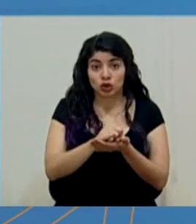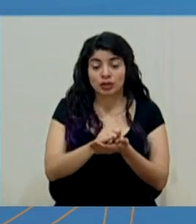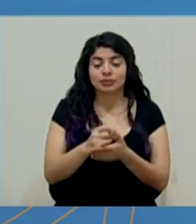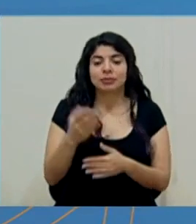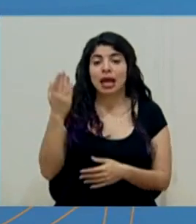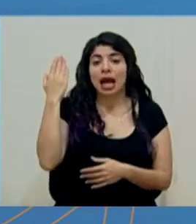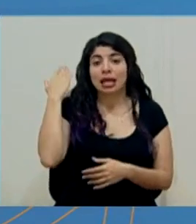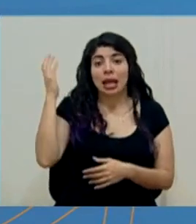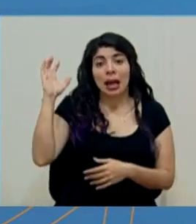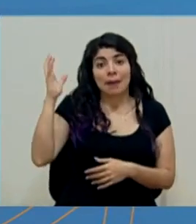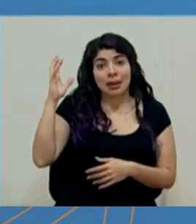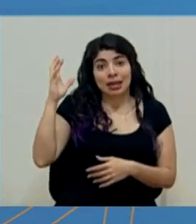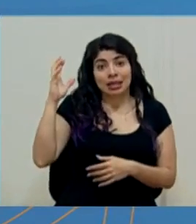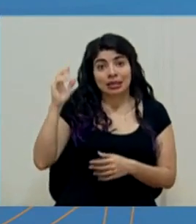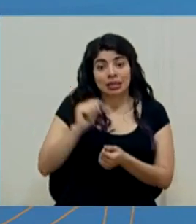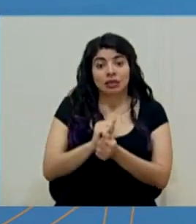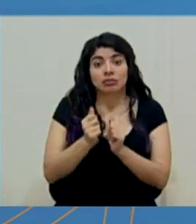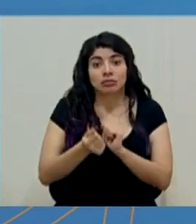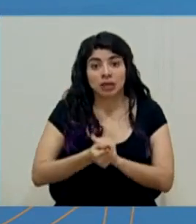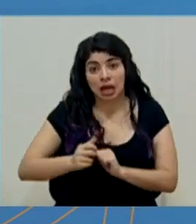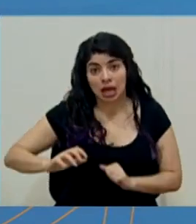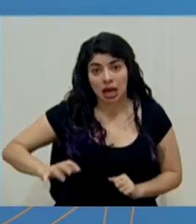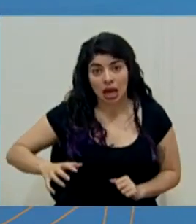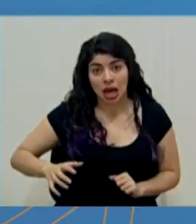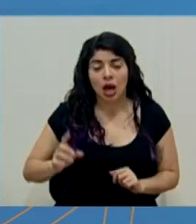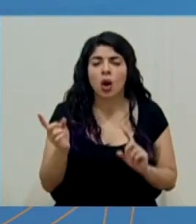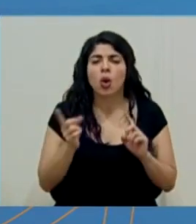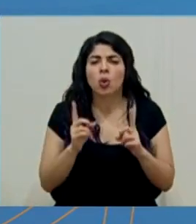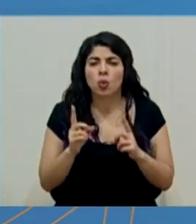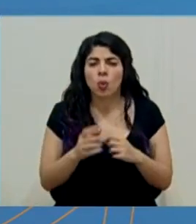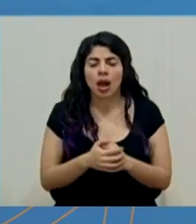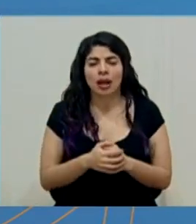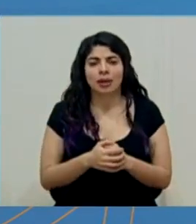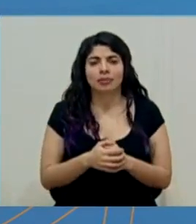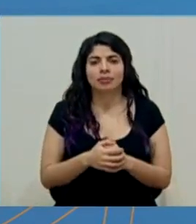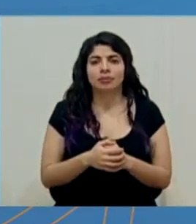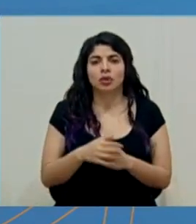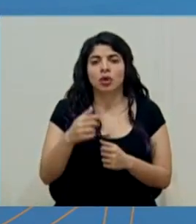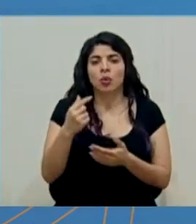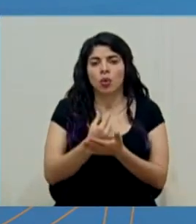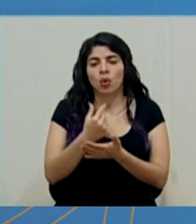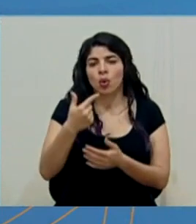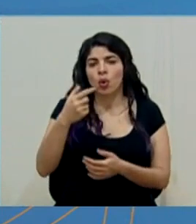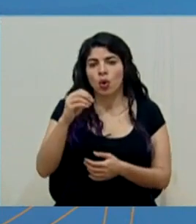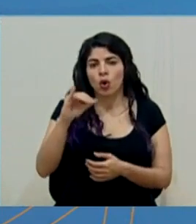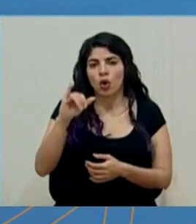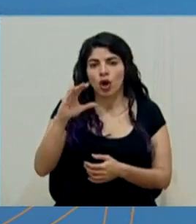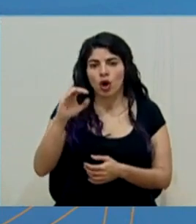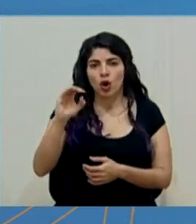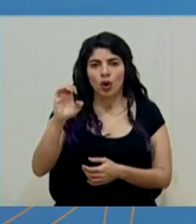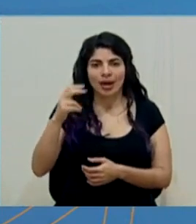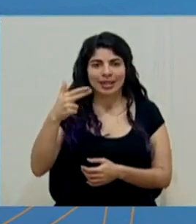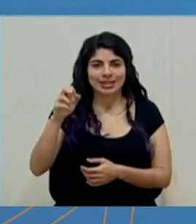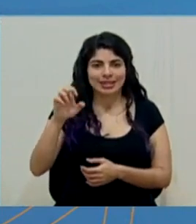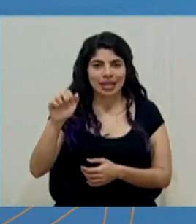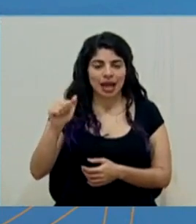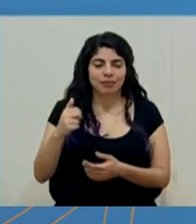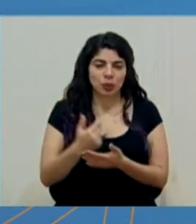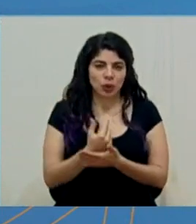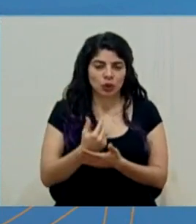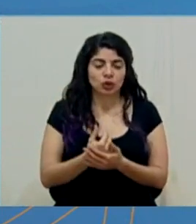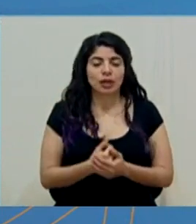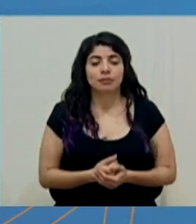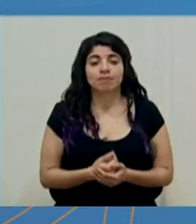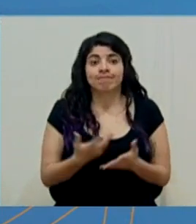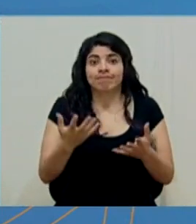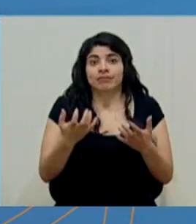alerta amarilla a alerta naranja el cantón de Goicoechea. Queremos aprovechar la